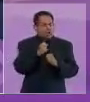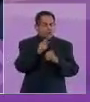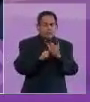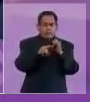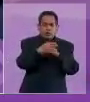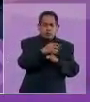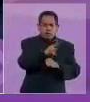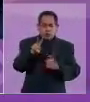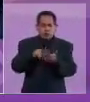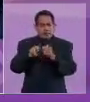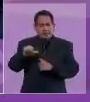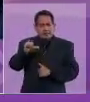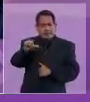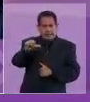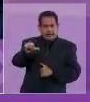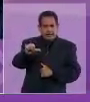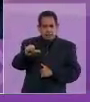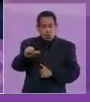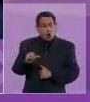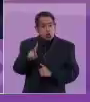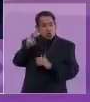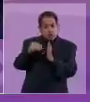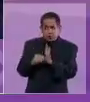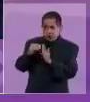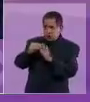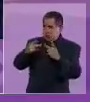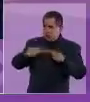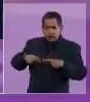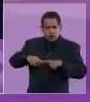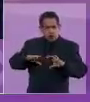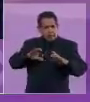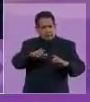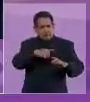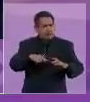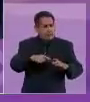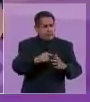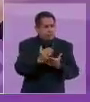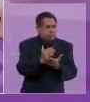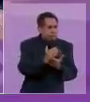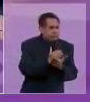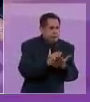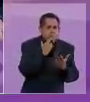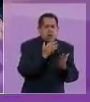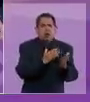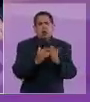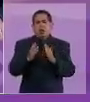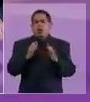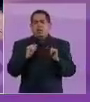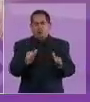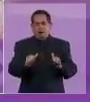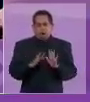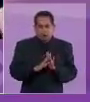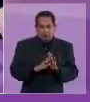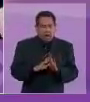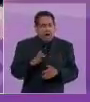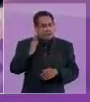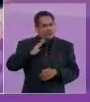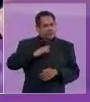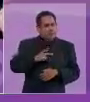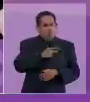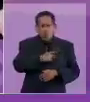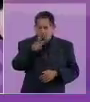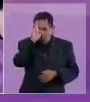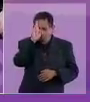2014-2016, salieron 2 millones de personas de la pobreza, tanto de la pobreza moderada que se llama como de la pobreza extrema,